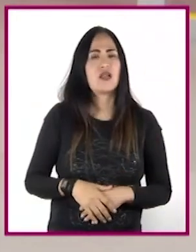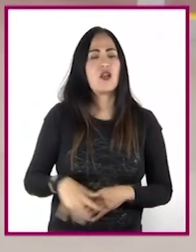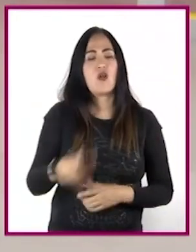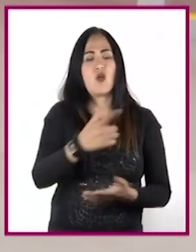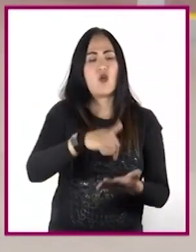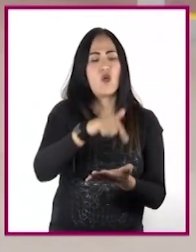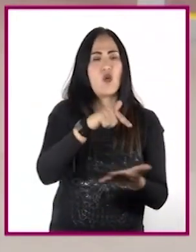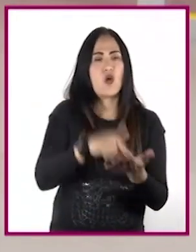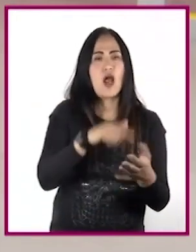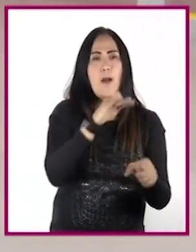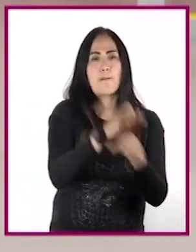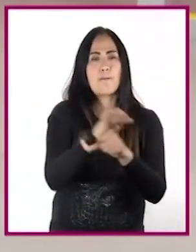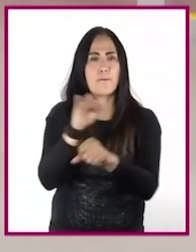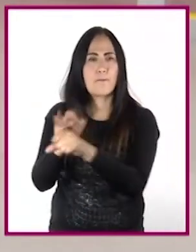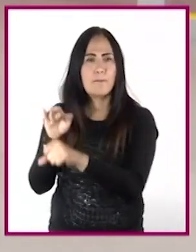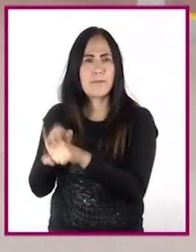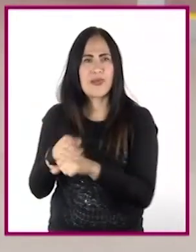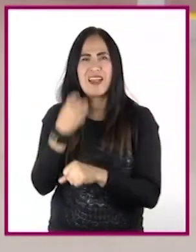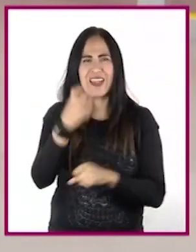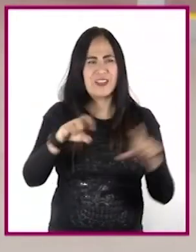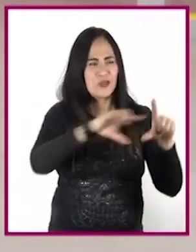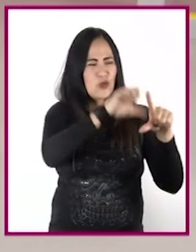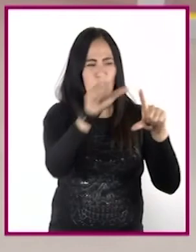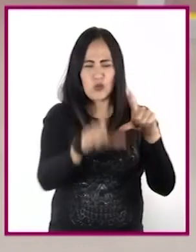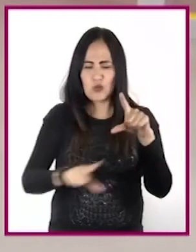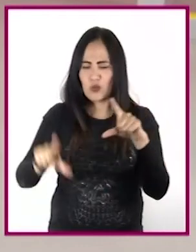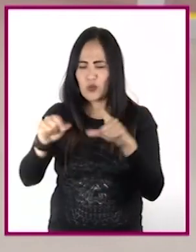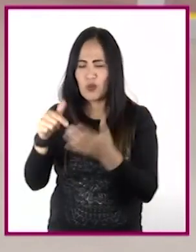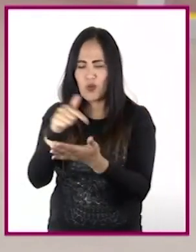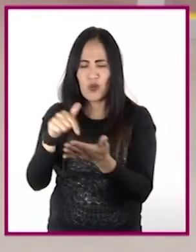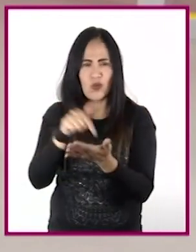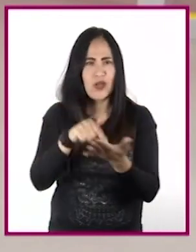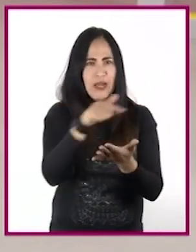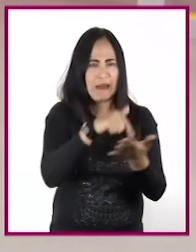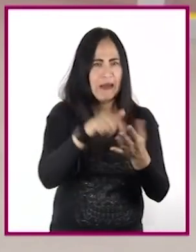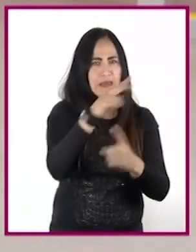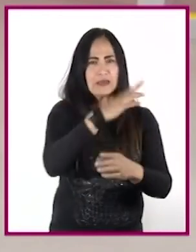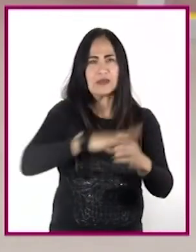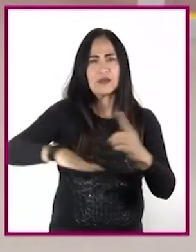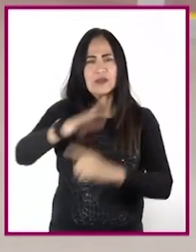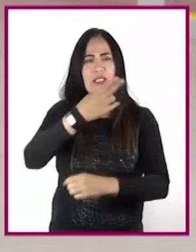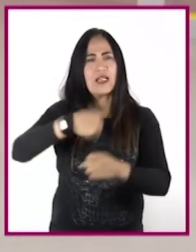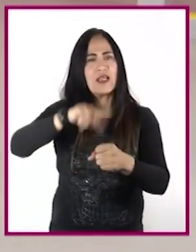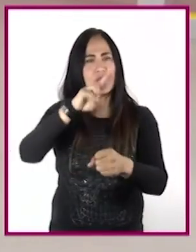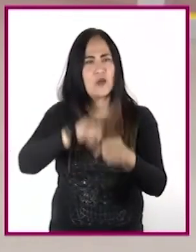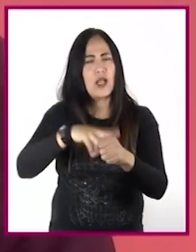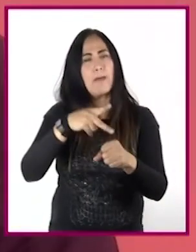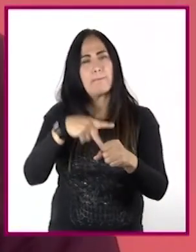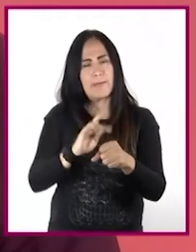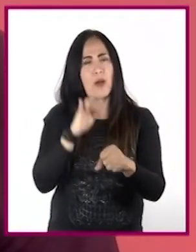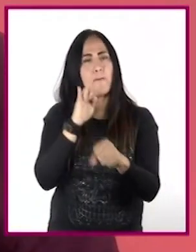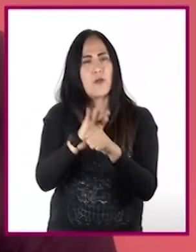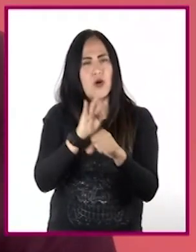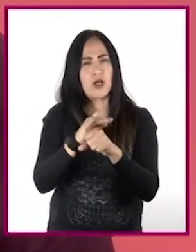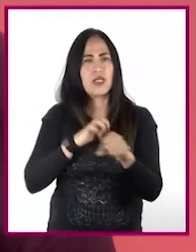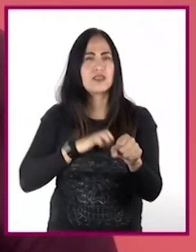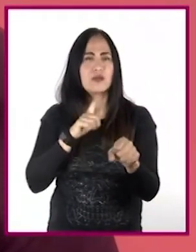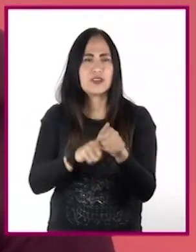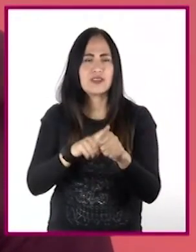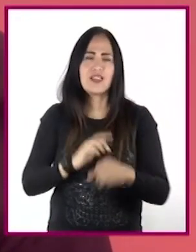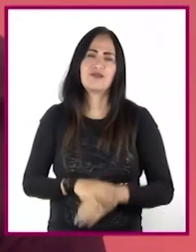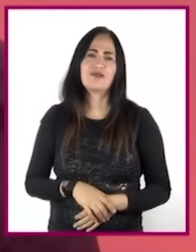protegidas. Esos espacios de nuestra república que albergan valores naturales con protección especial. Muy